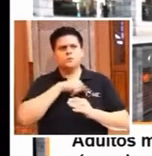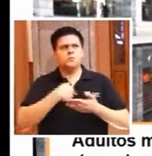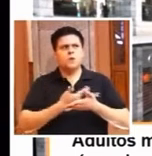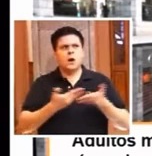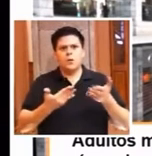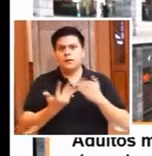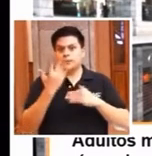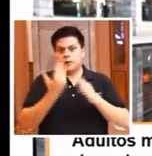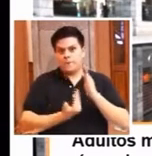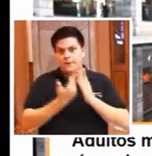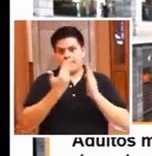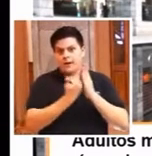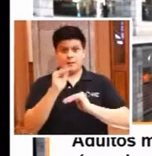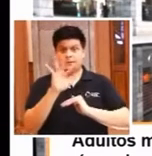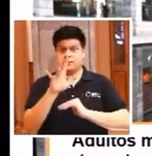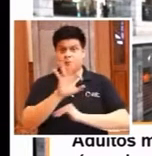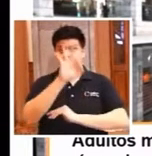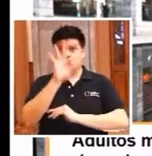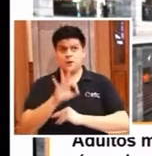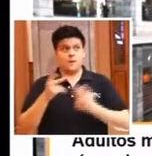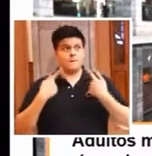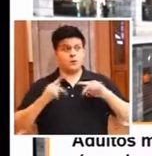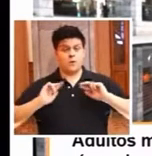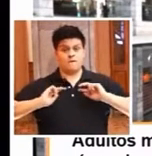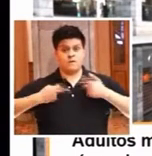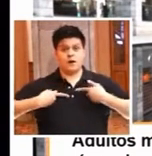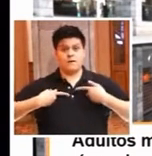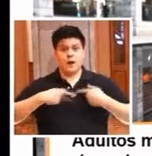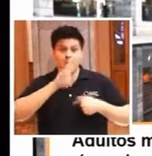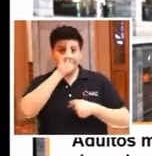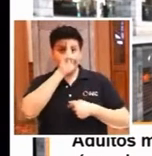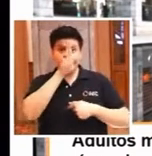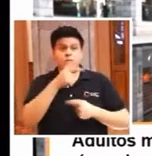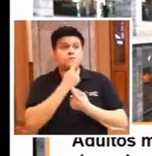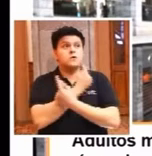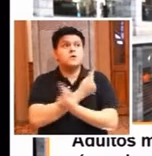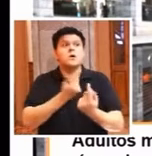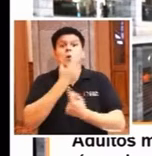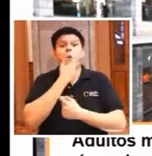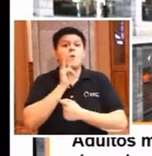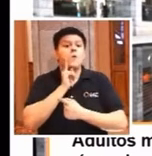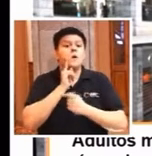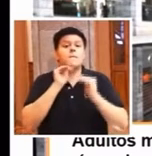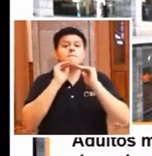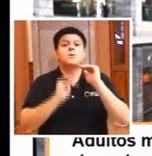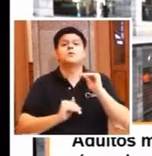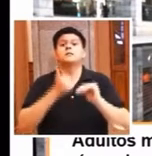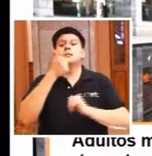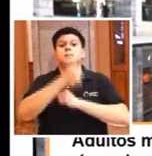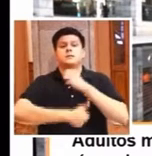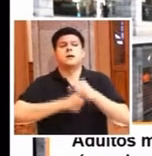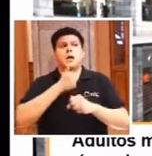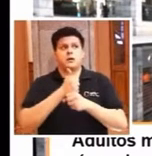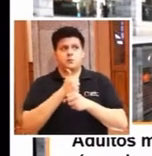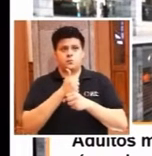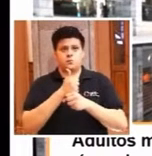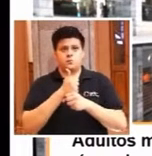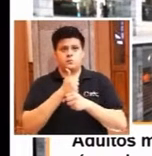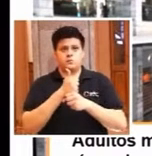de la mañana a 5 de la tarde. Personas vulnerables, niñas y niños menores de 6 años,